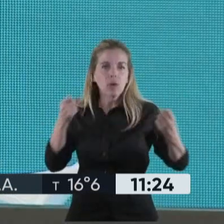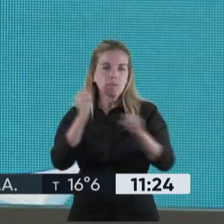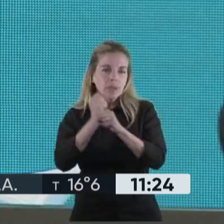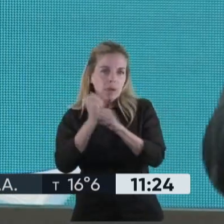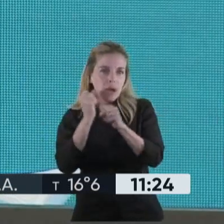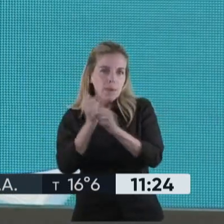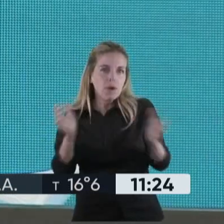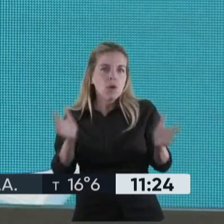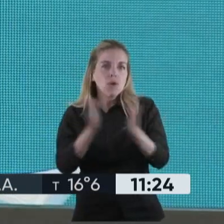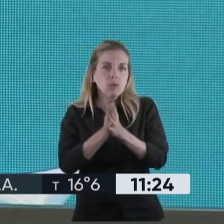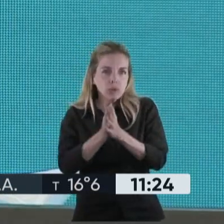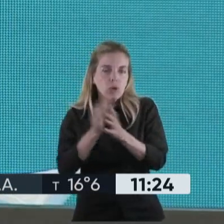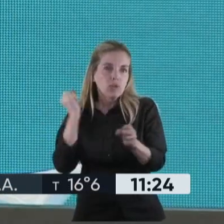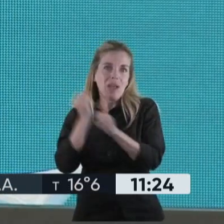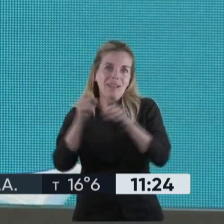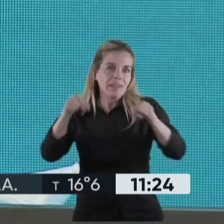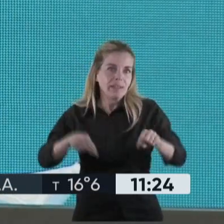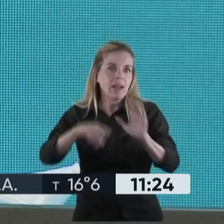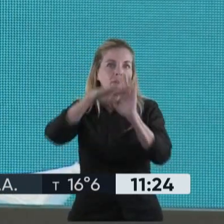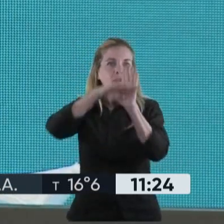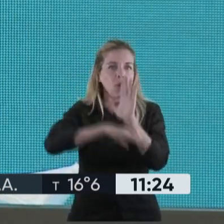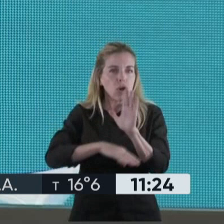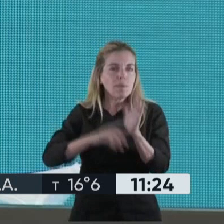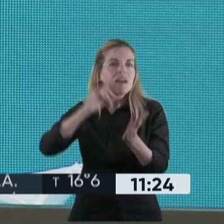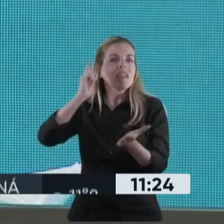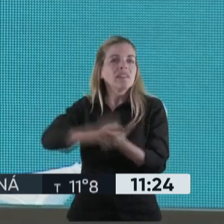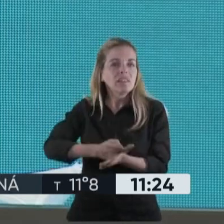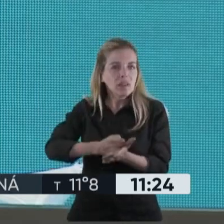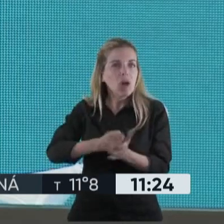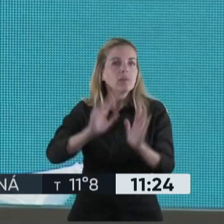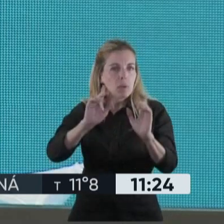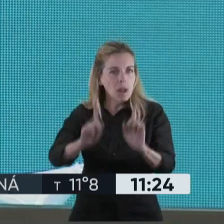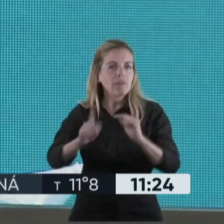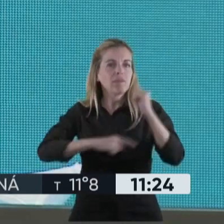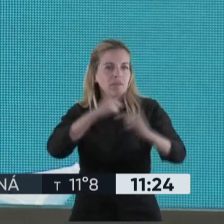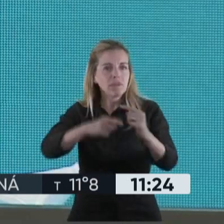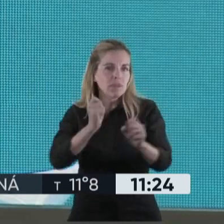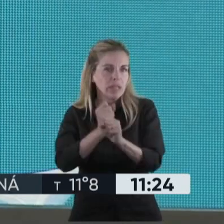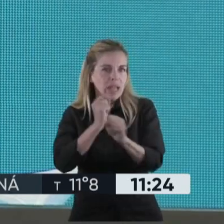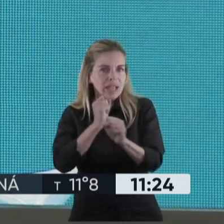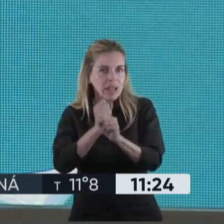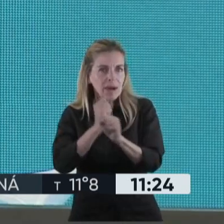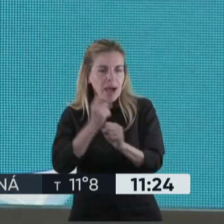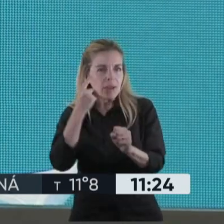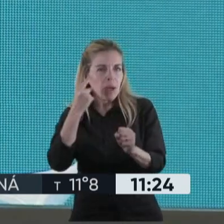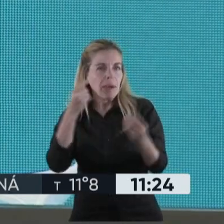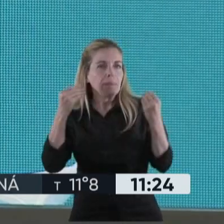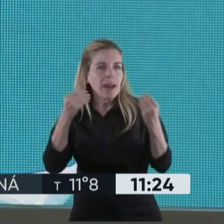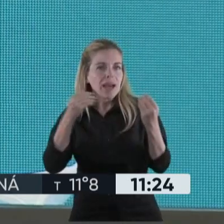a esta norma sobre la cual seguimos trabajando, que no solo